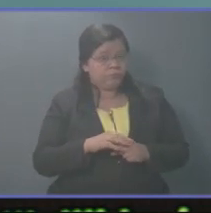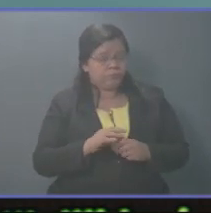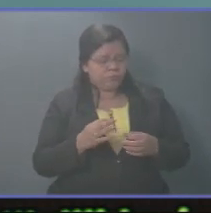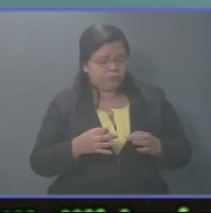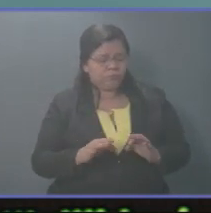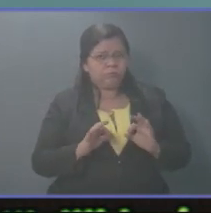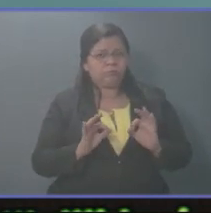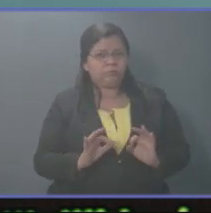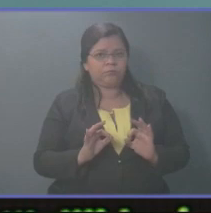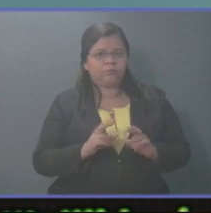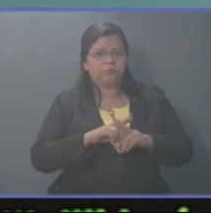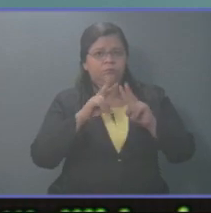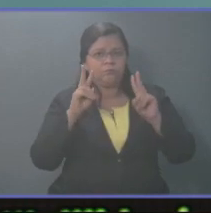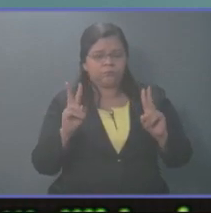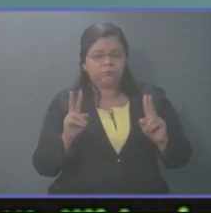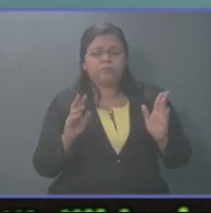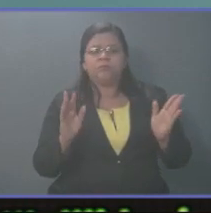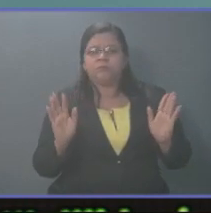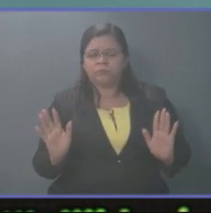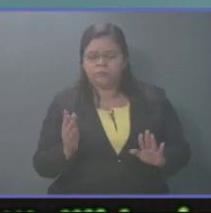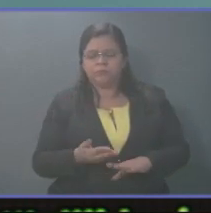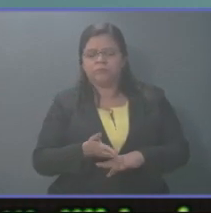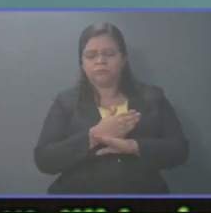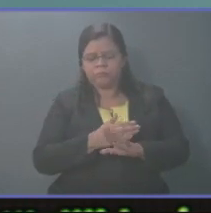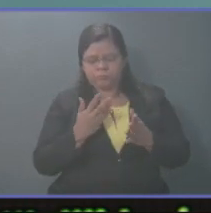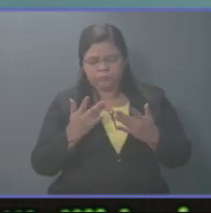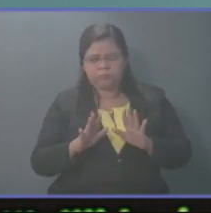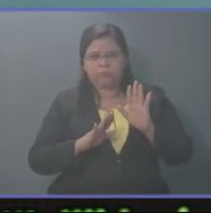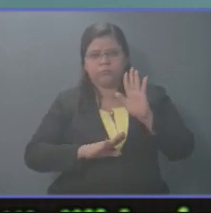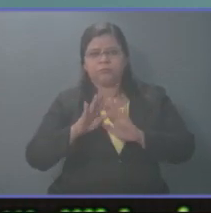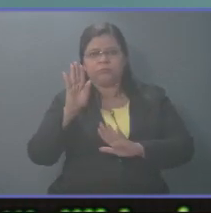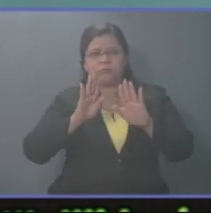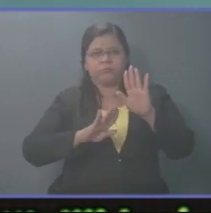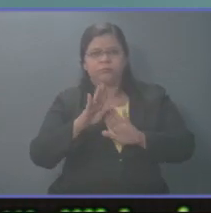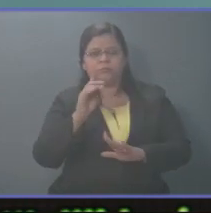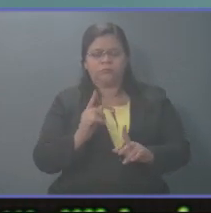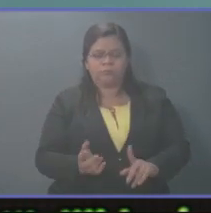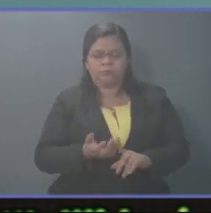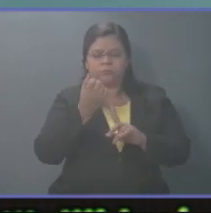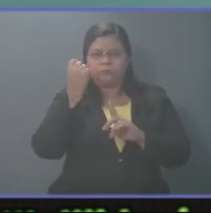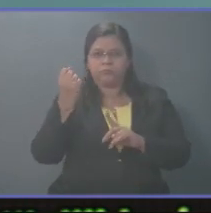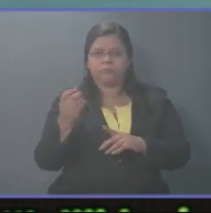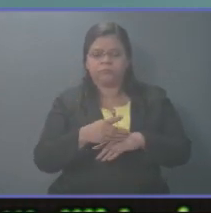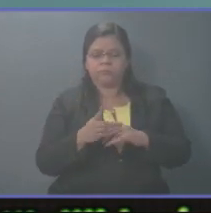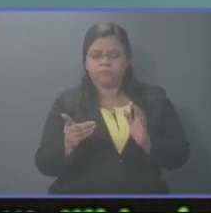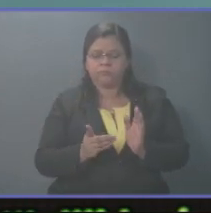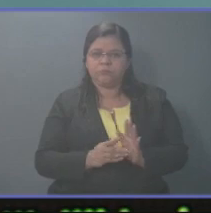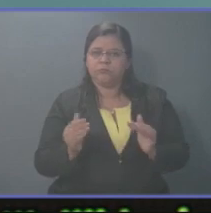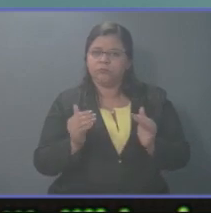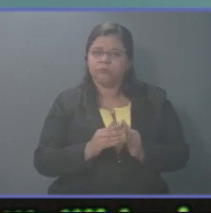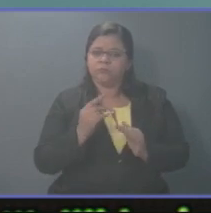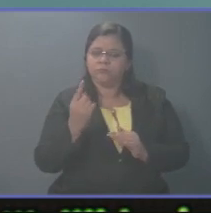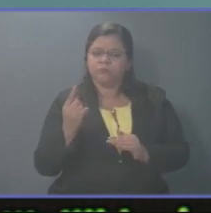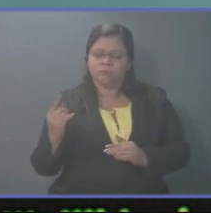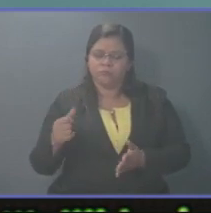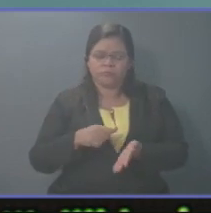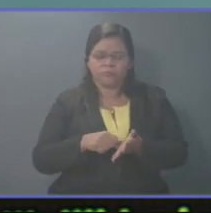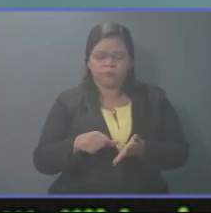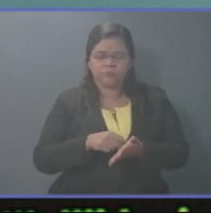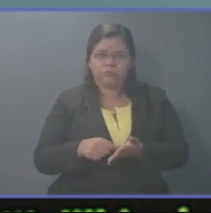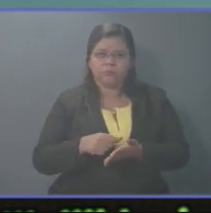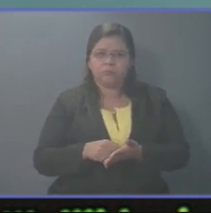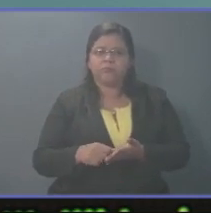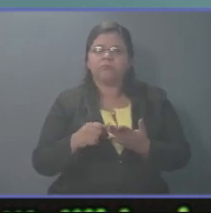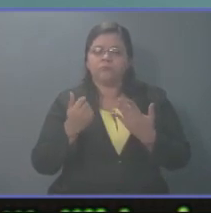tal que ya han participado y resultado como ganadores tanto diputados como miembros de consejos municipales